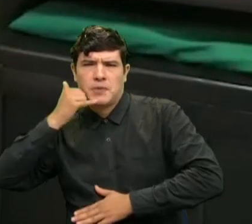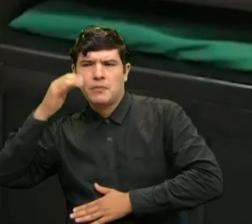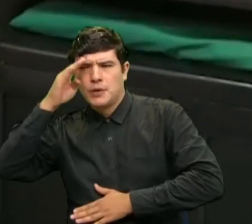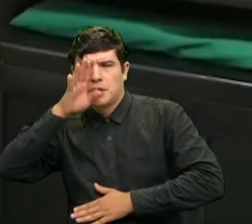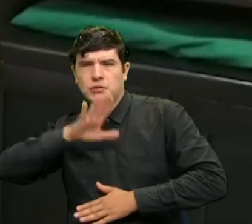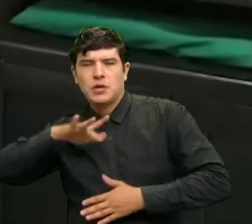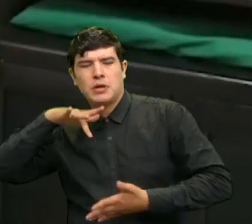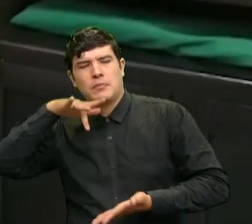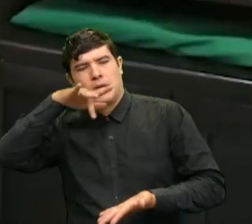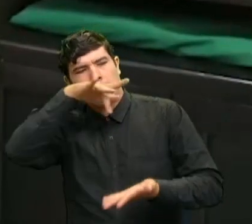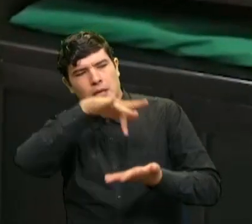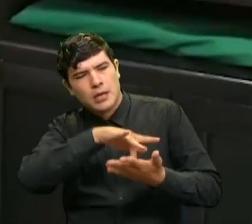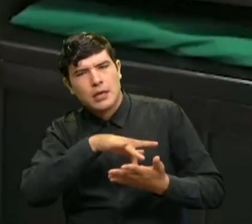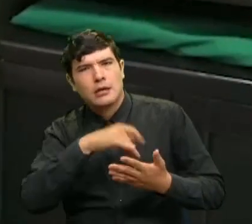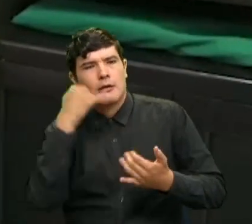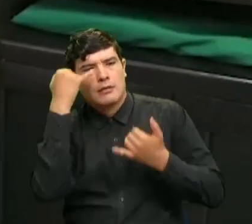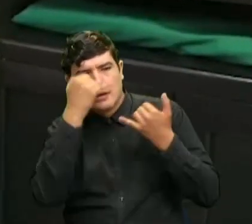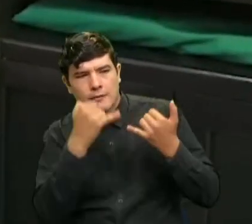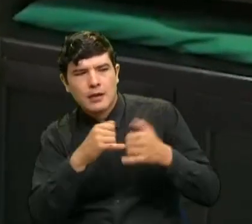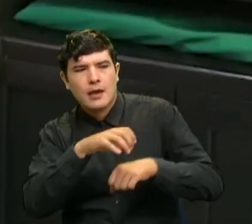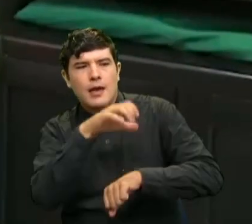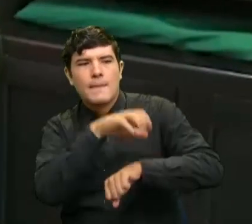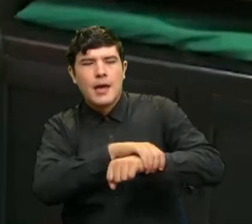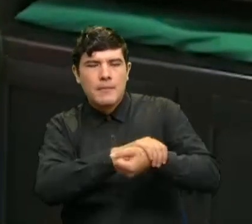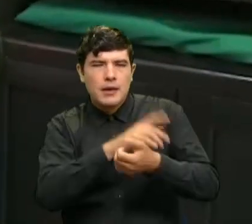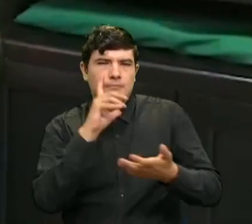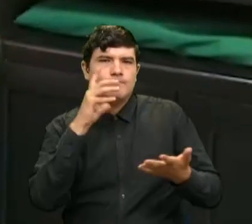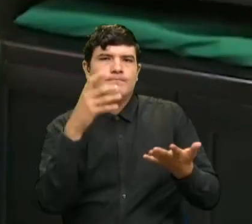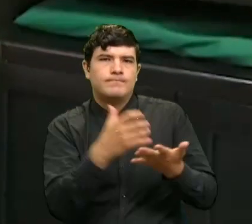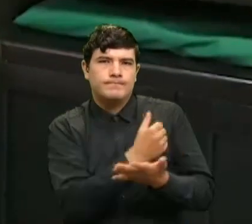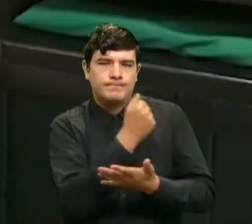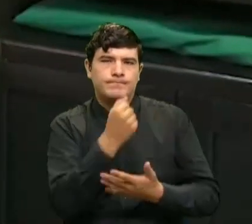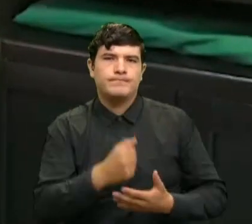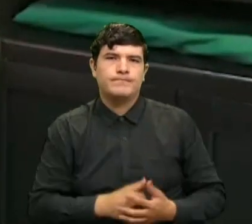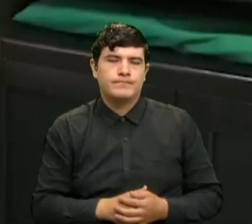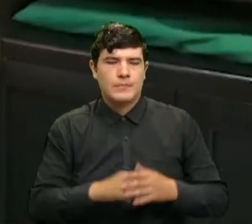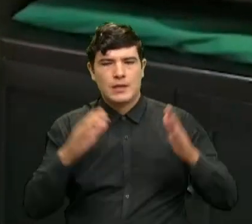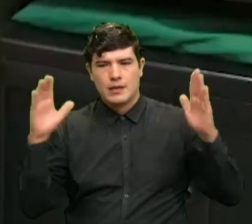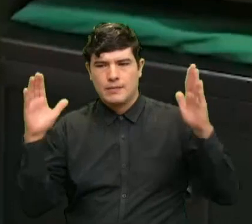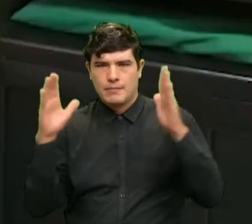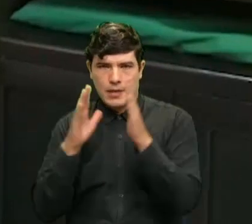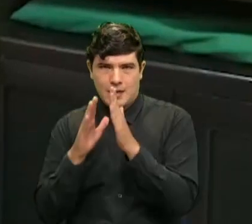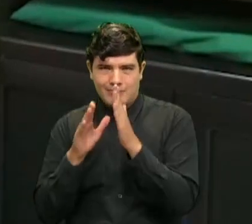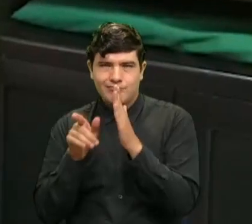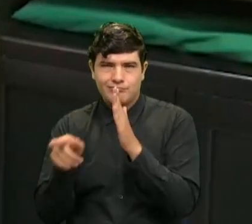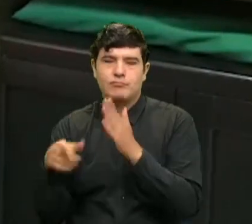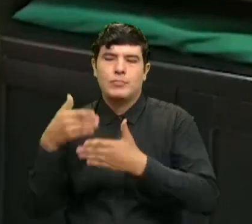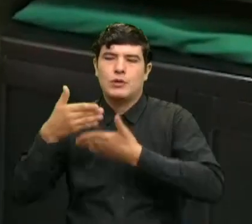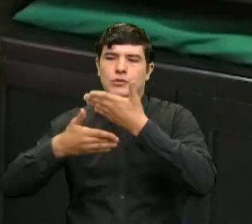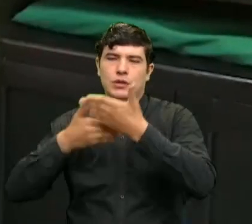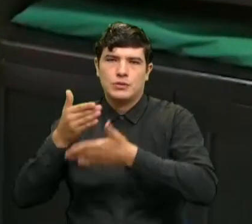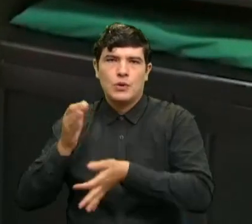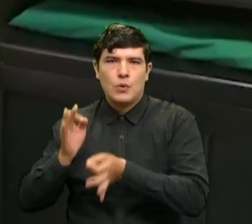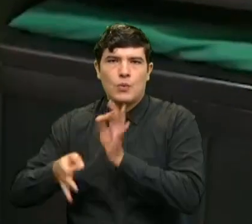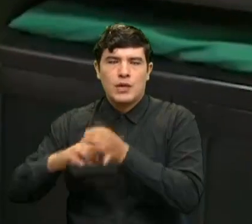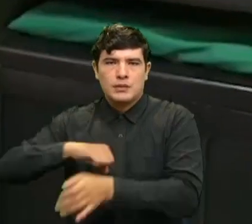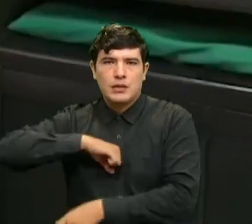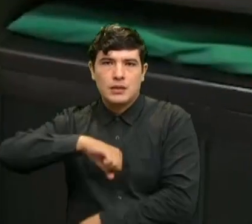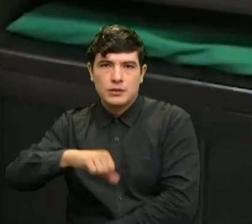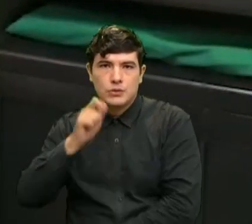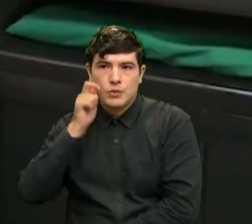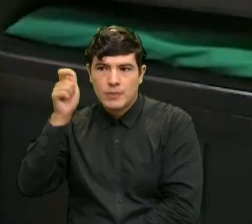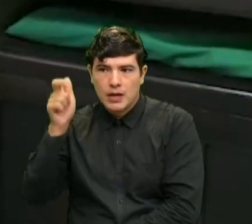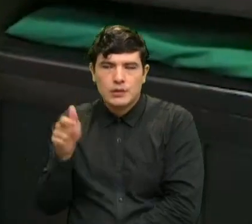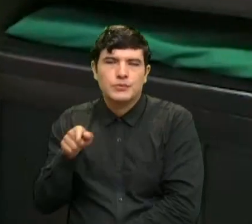el cuadrante le materializa los derechos de capturado y es trasladado a las estaciones de policía para dejar a disposición